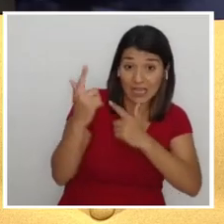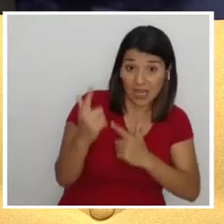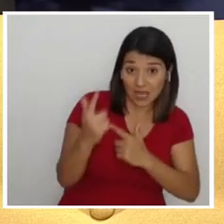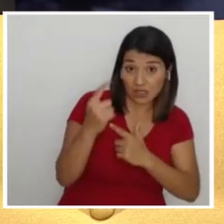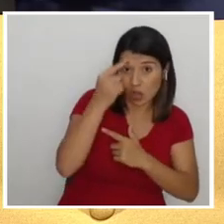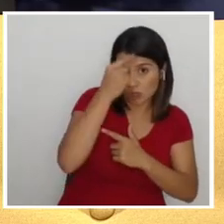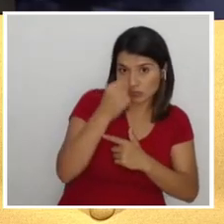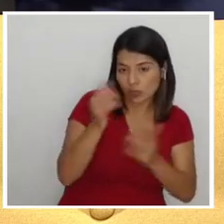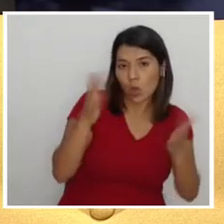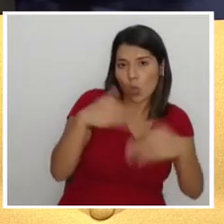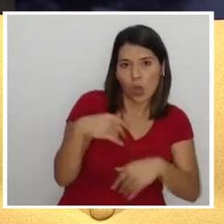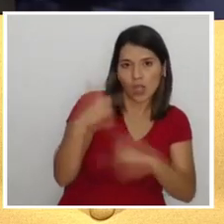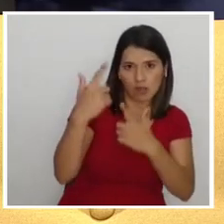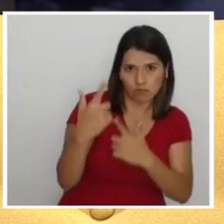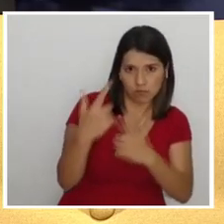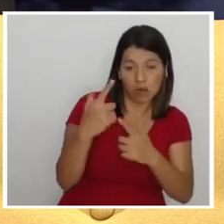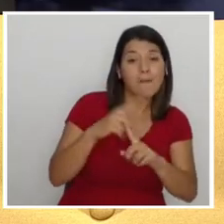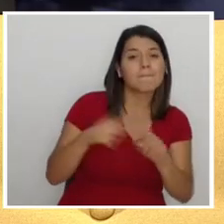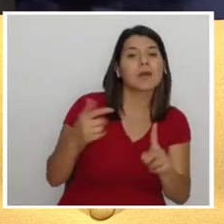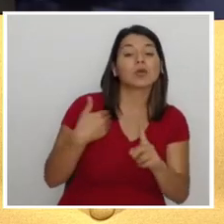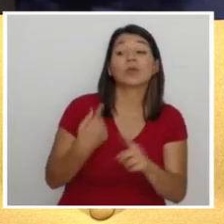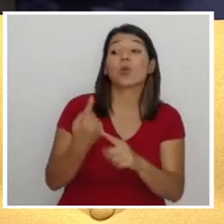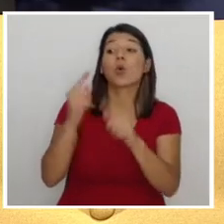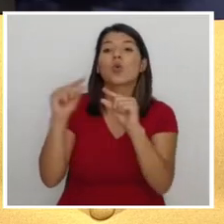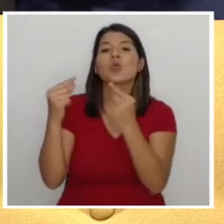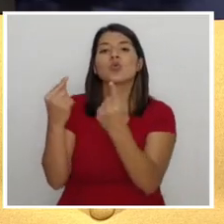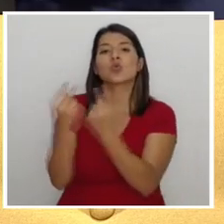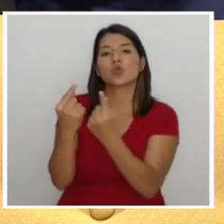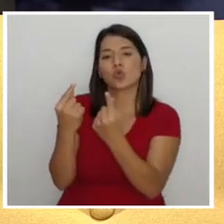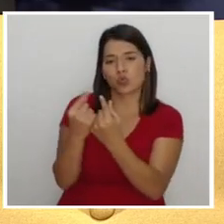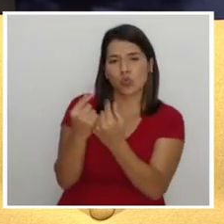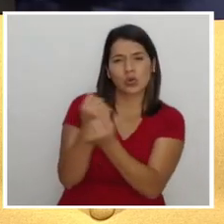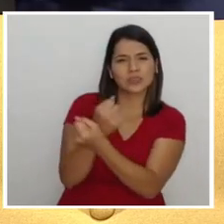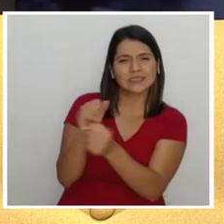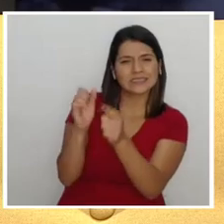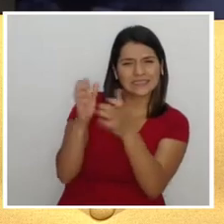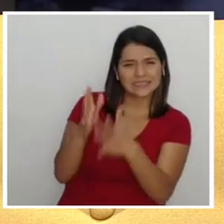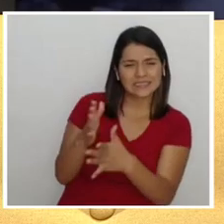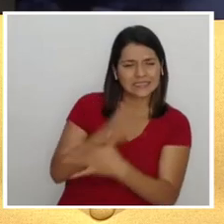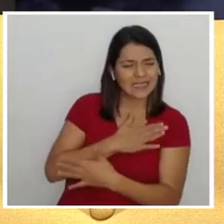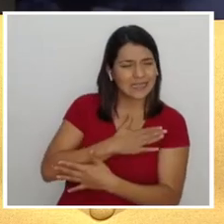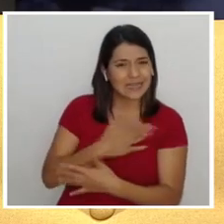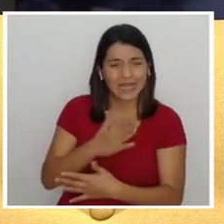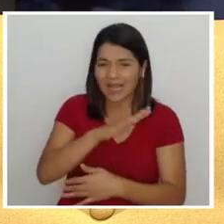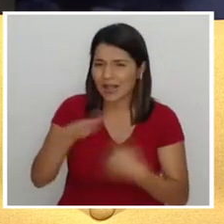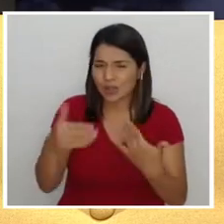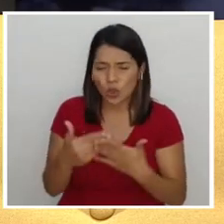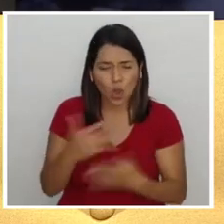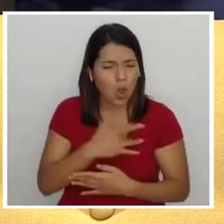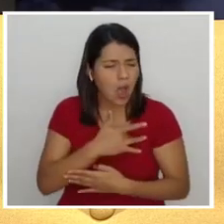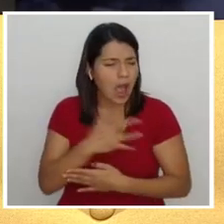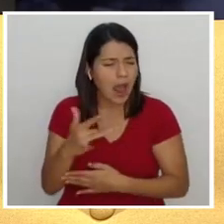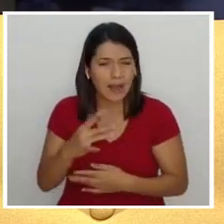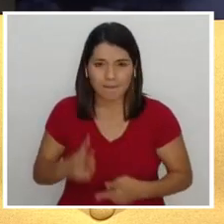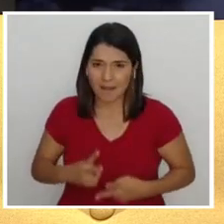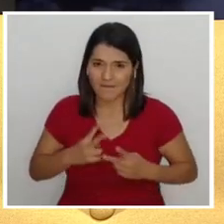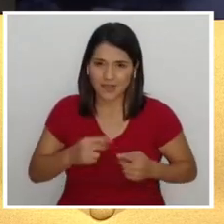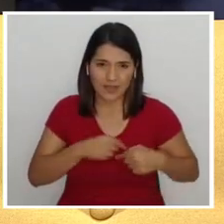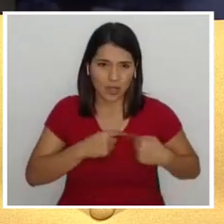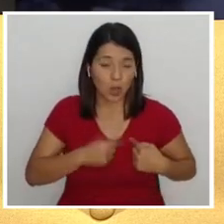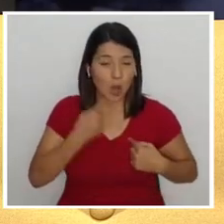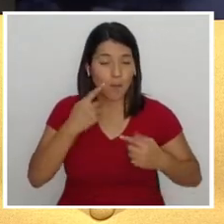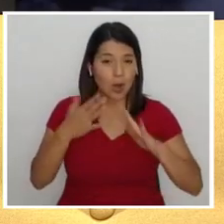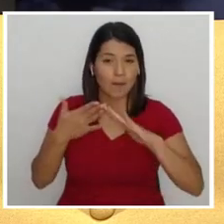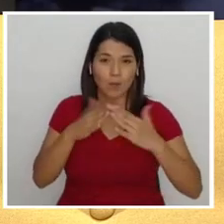pero tenemos un grupo de rescatistas que lo dan todo, alma, vida y corazón por el pueblo de Costa Rica.